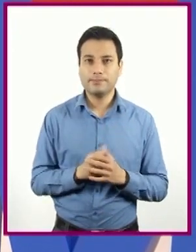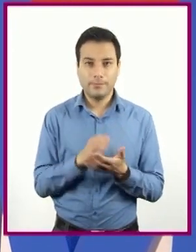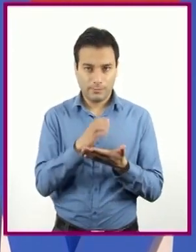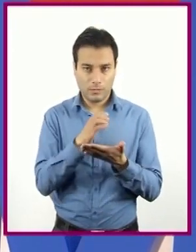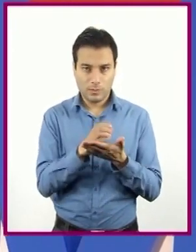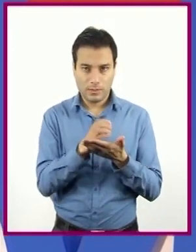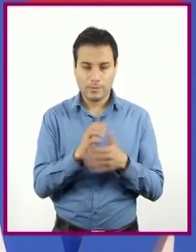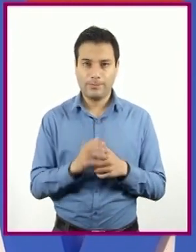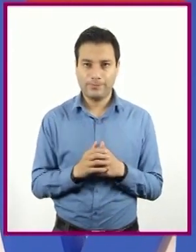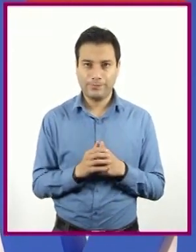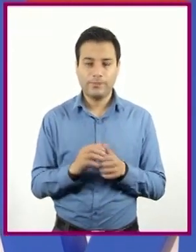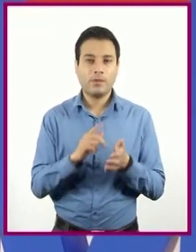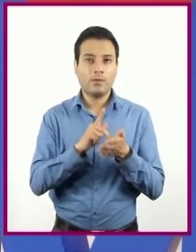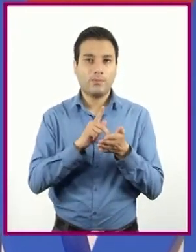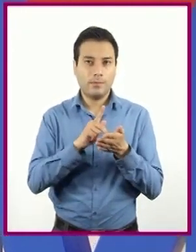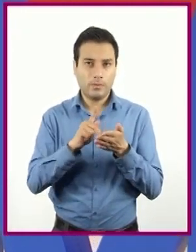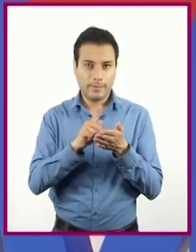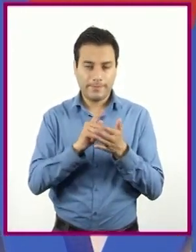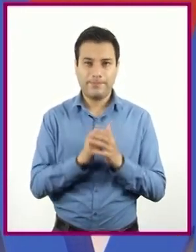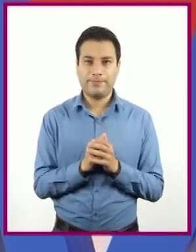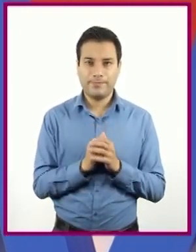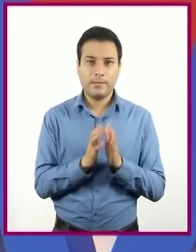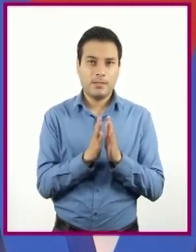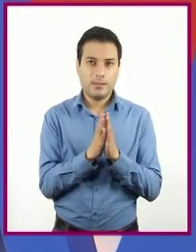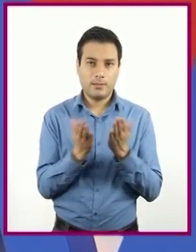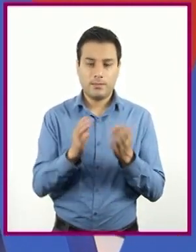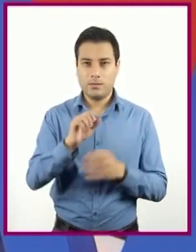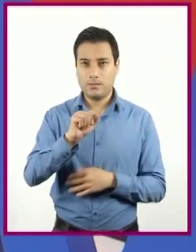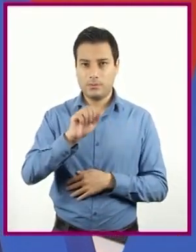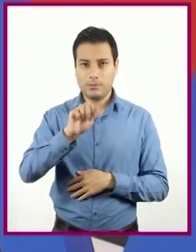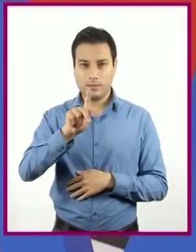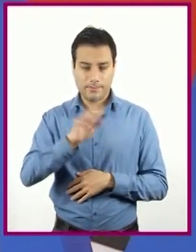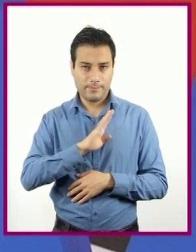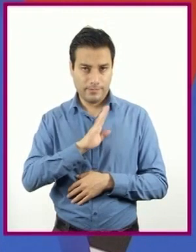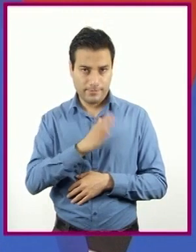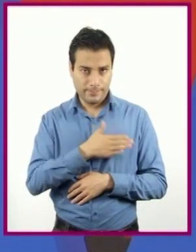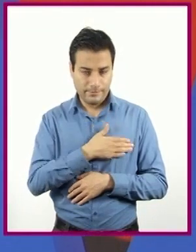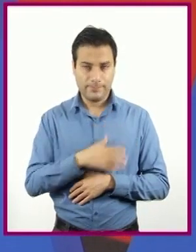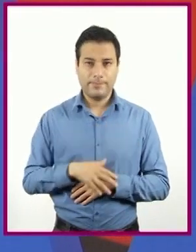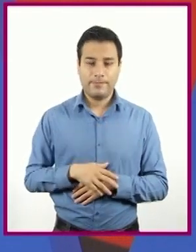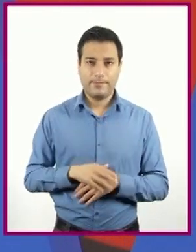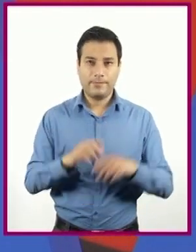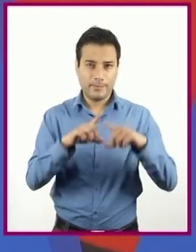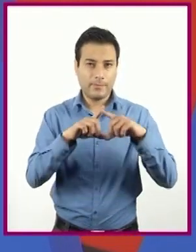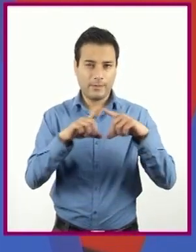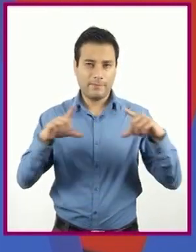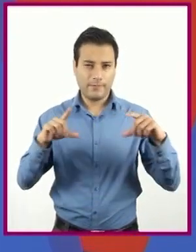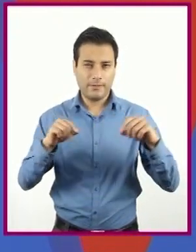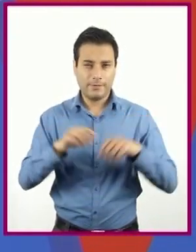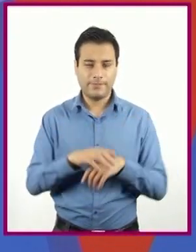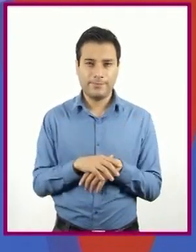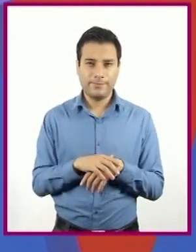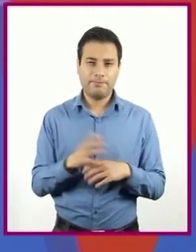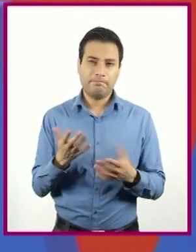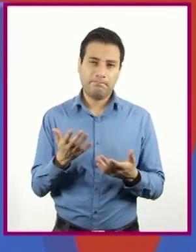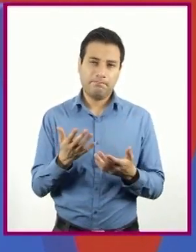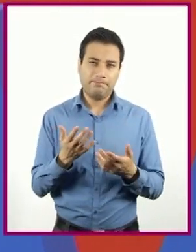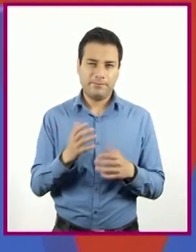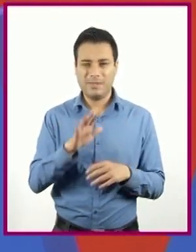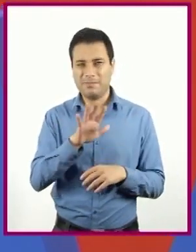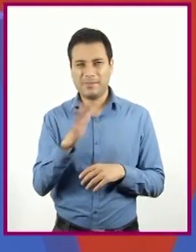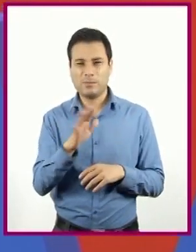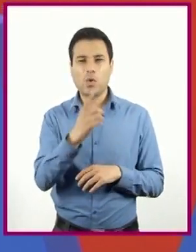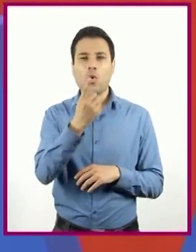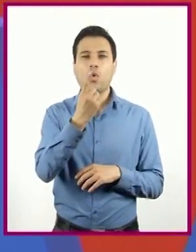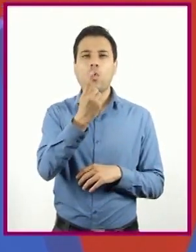cuaderno, bolígrafo, su libro de texto de lengua materna, fichas de trabajo, el equivalente a media cuartilla de una